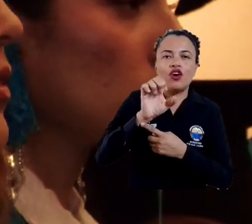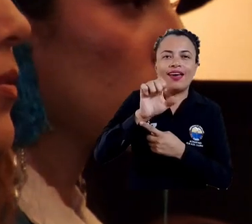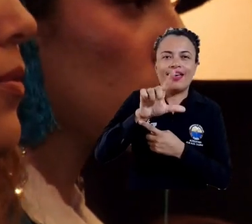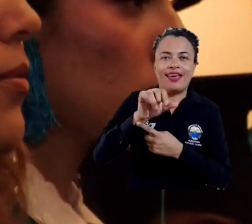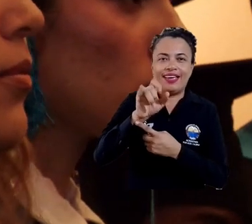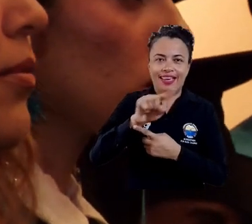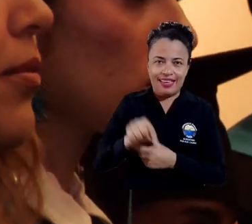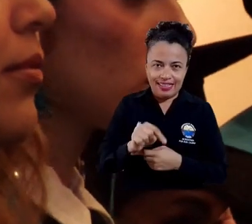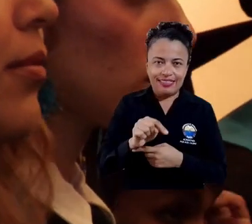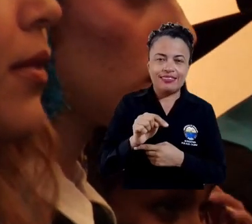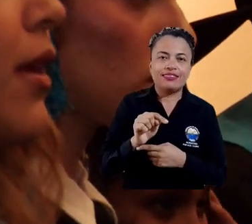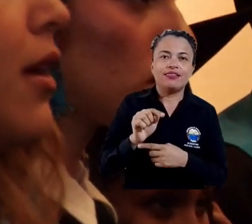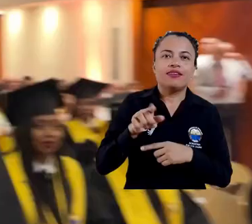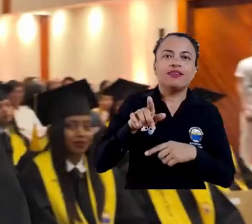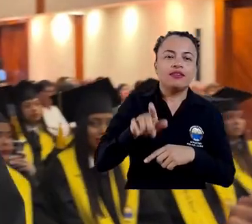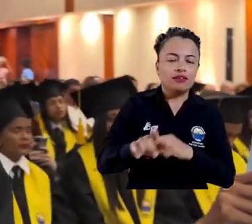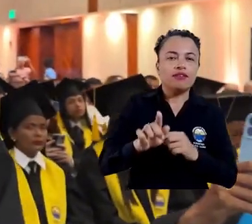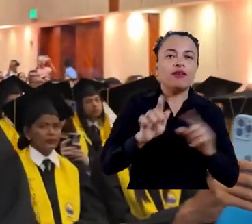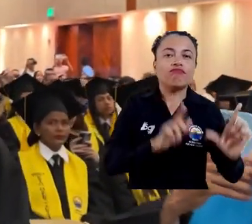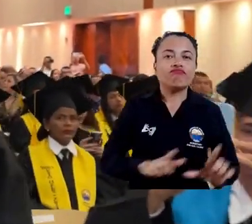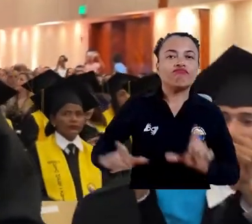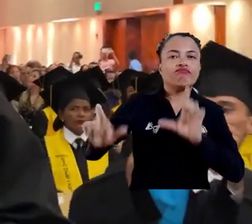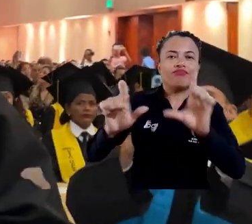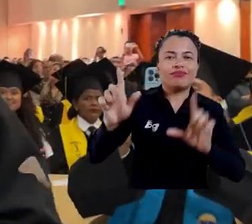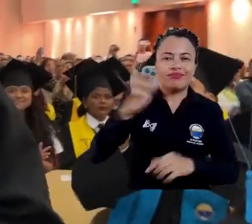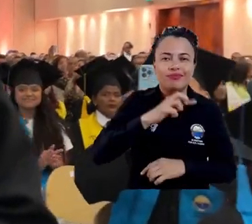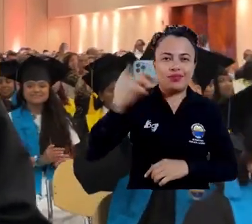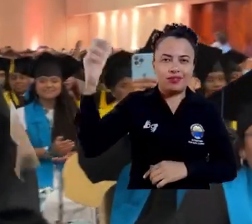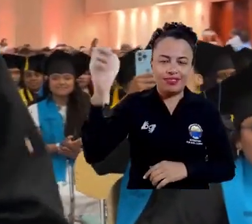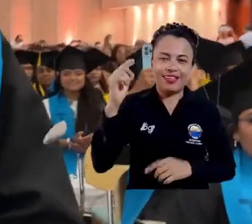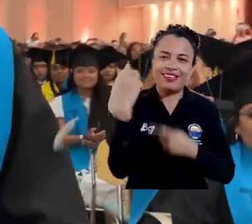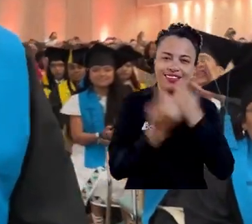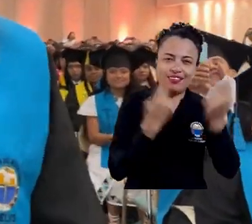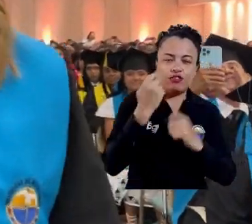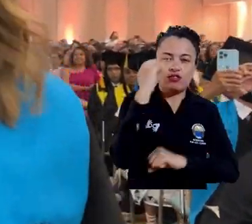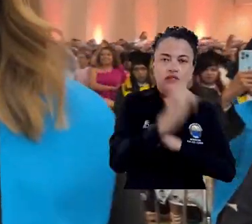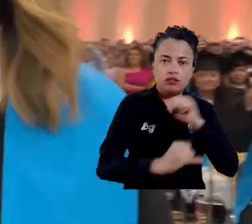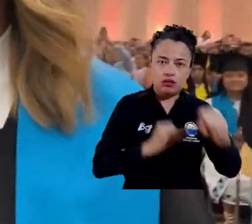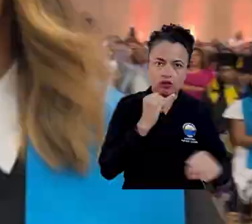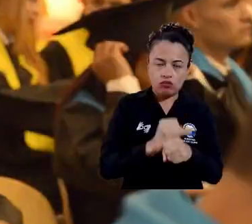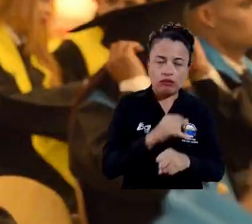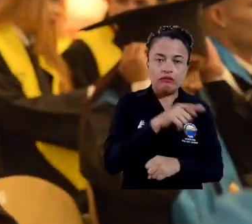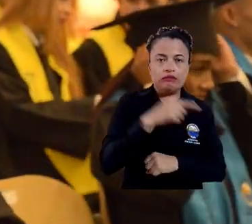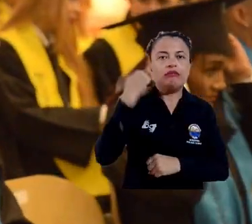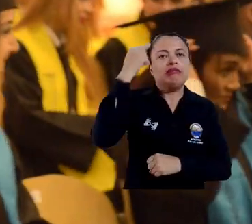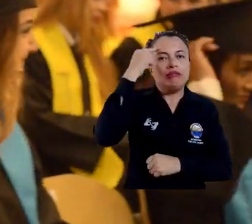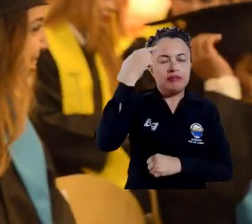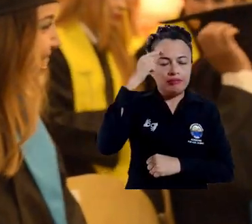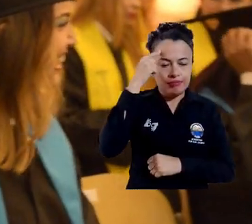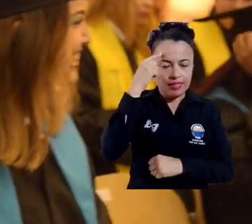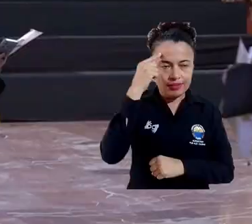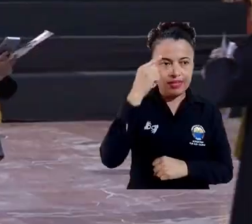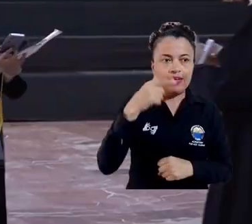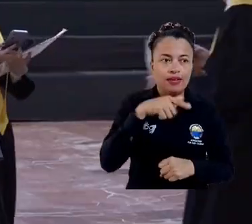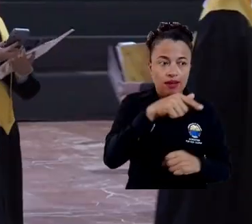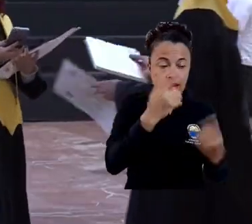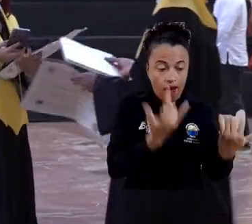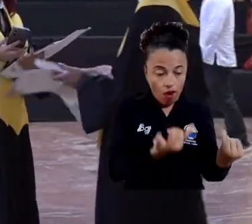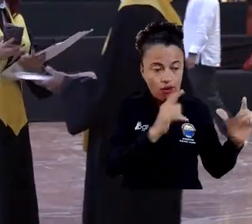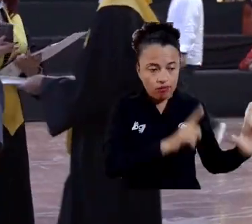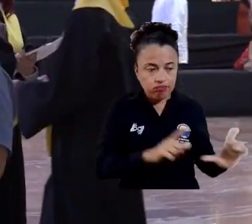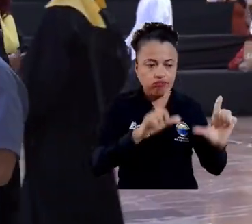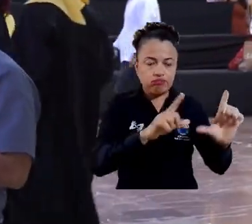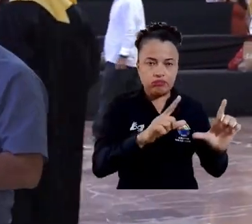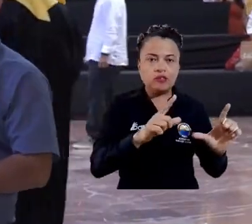Yoelis Rodríguez, primogénita de Alcides, logró graduarse como profesional en negocios internacionales y piensa que esta victoria es la recompensa